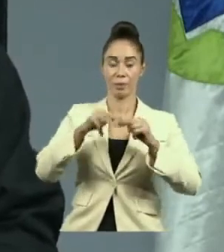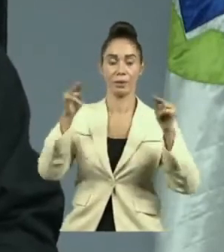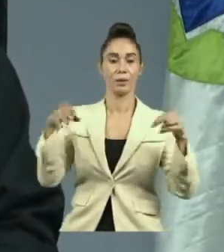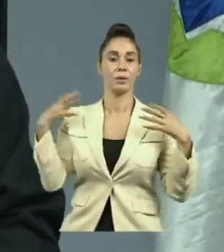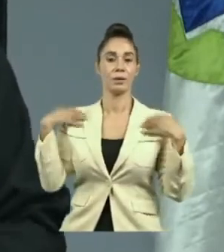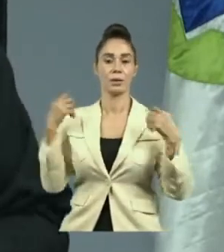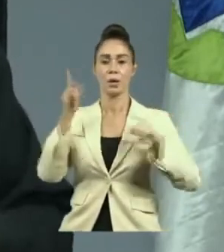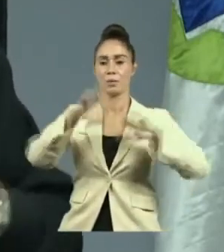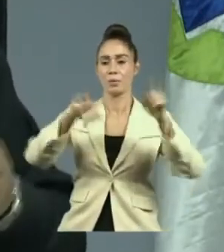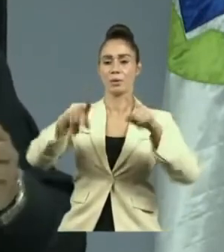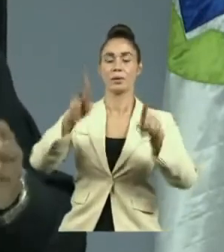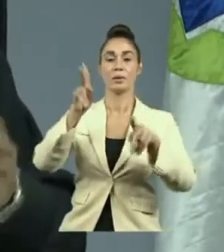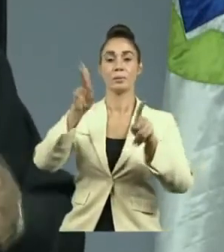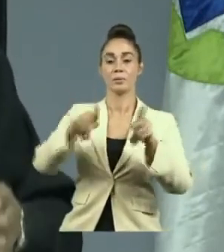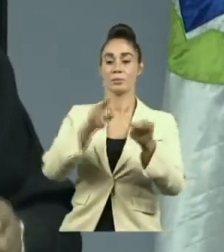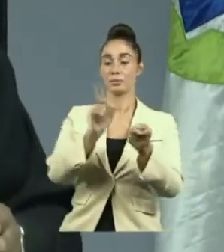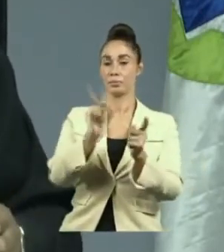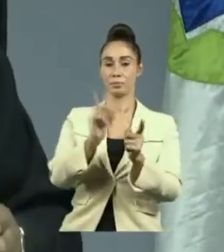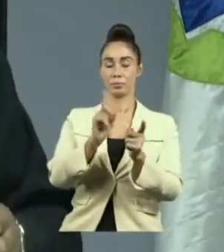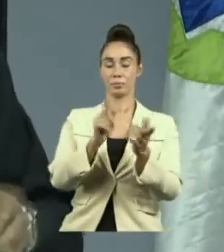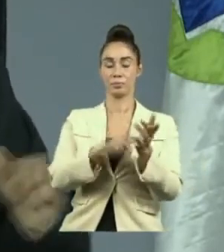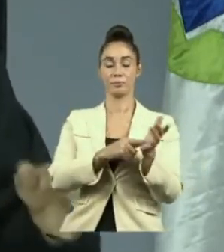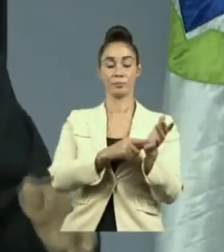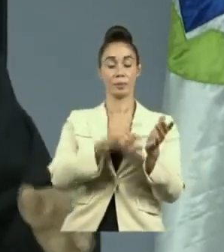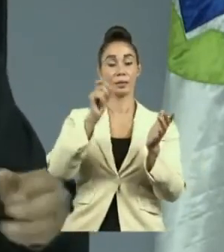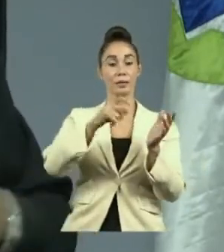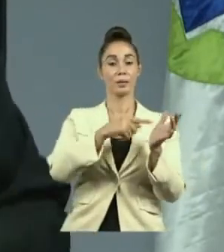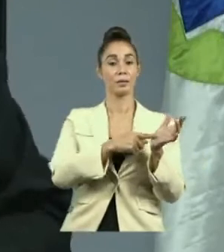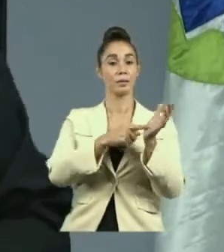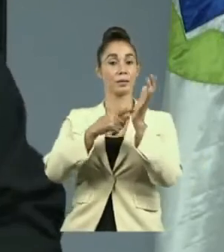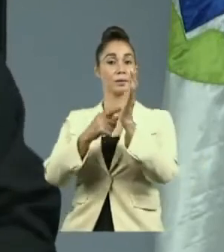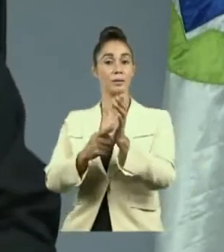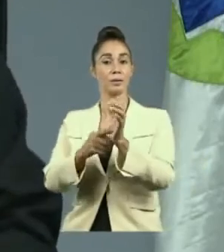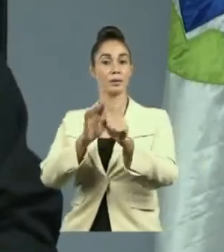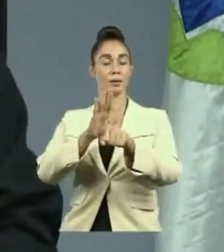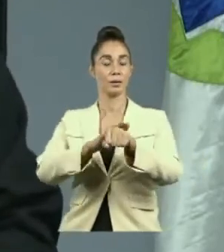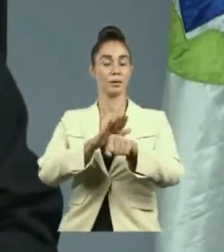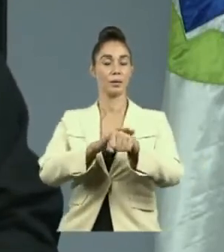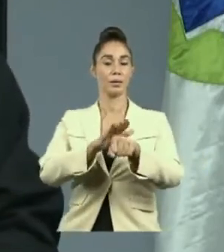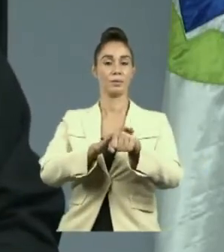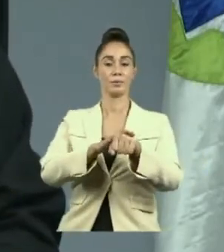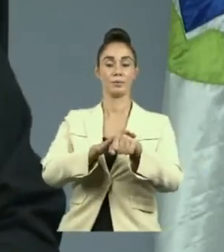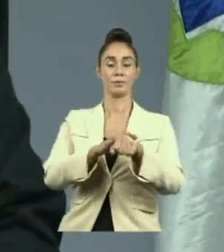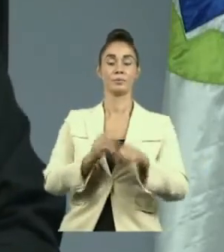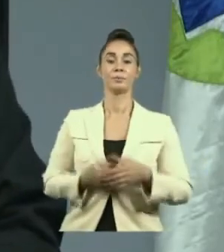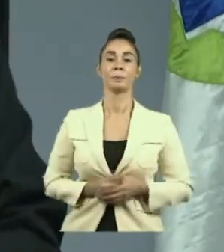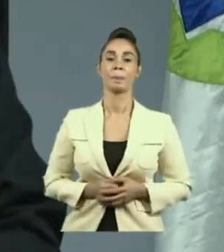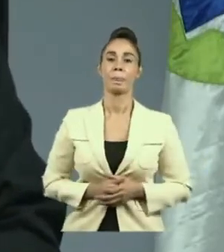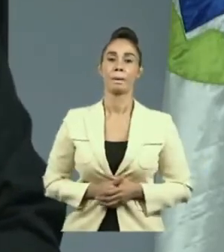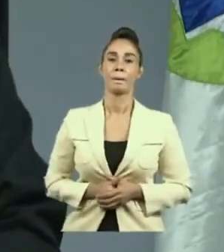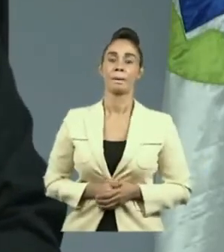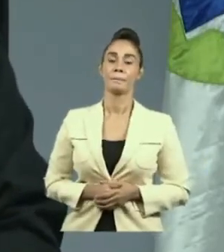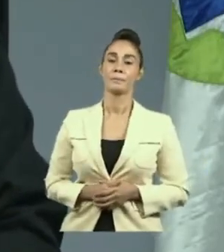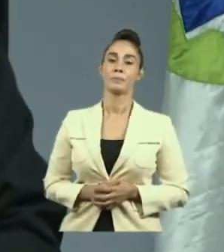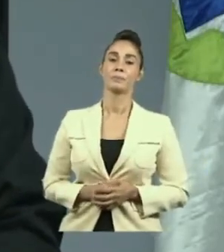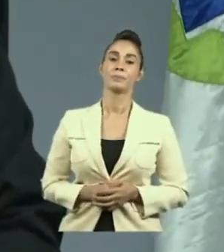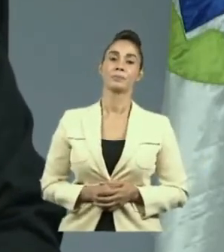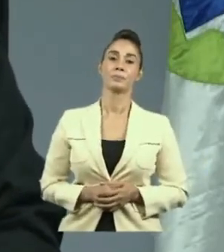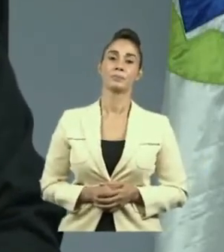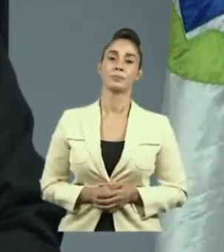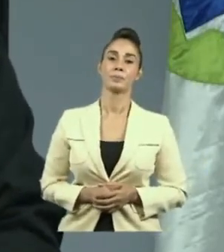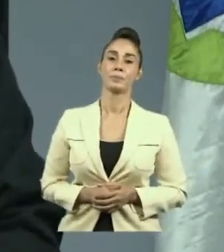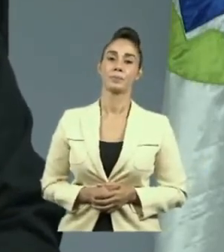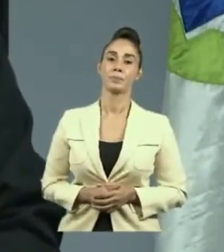asegurar los reportes y que éstas se hagan vez desde el punto de vista de la metodología